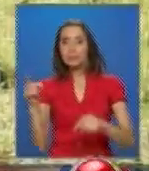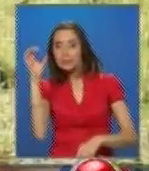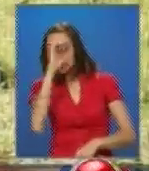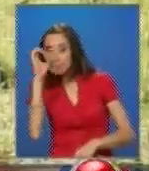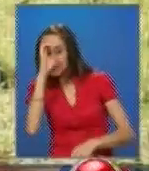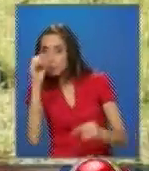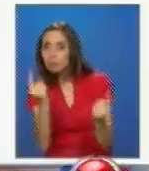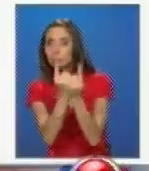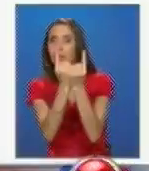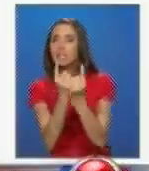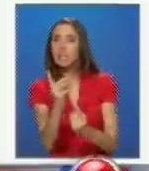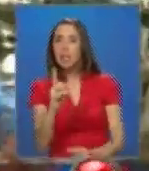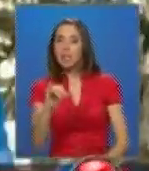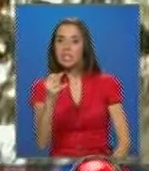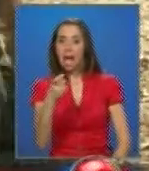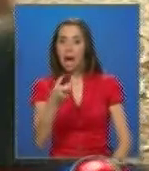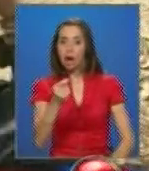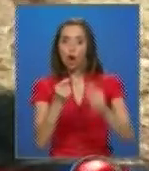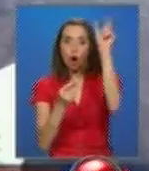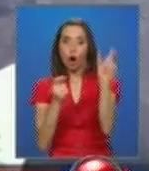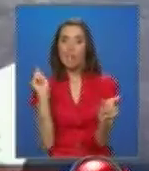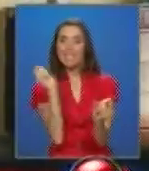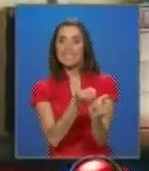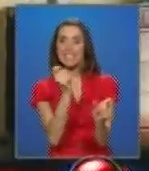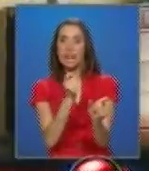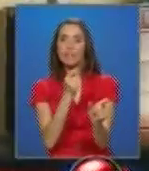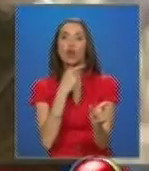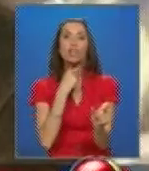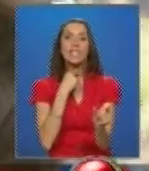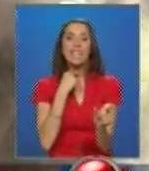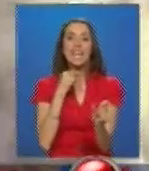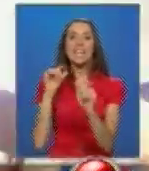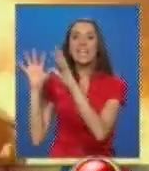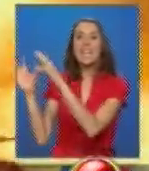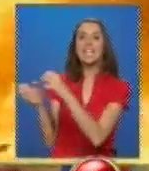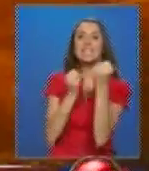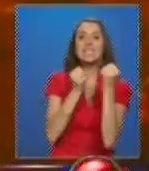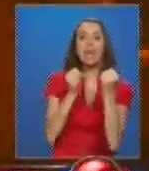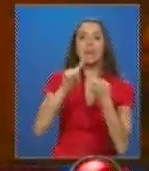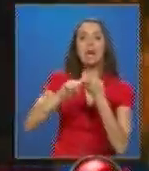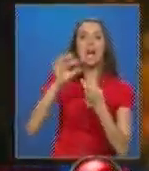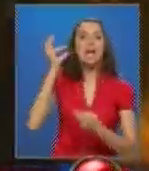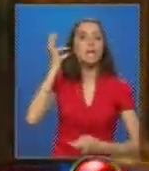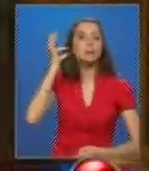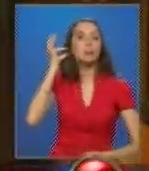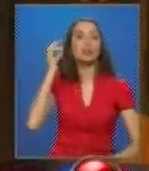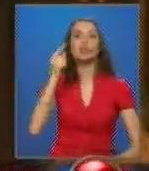se topa con Django, un esclavo que quiere rescatar a su esposa de un tirano.